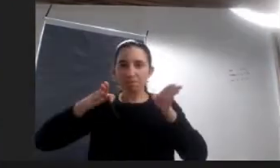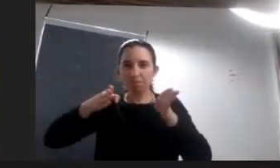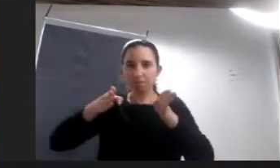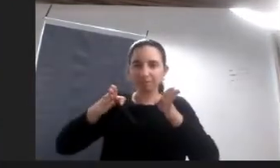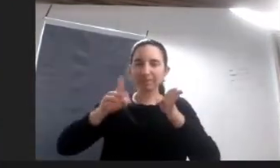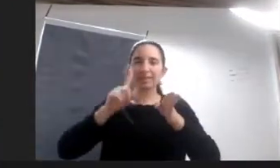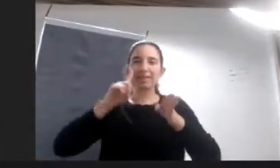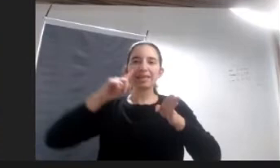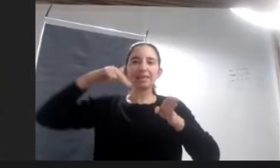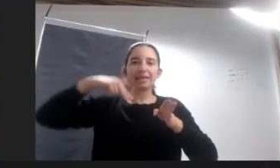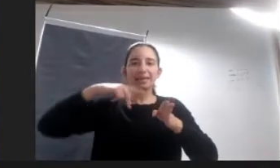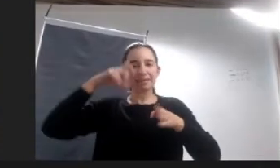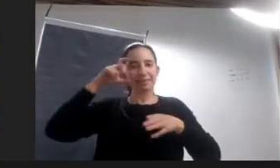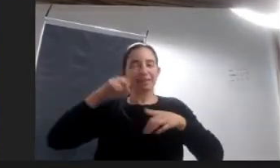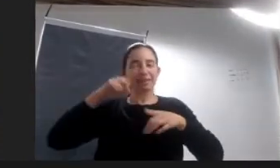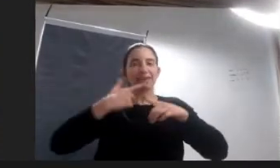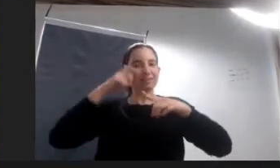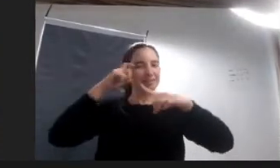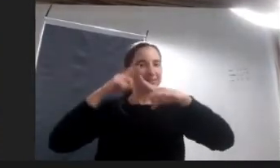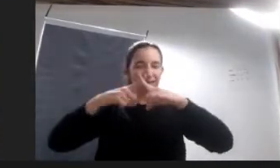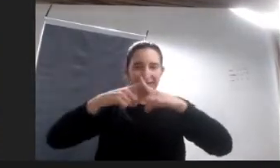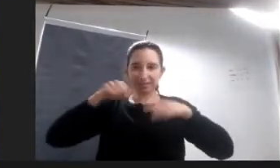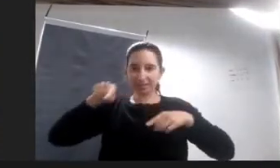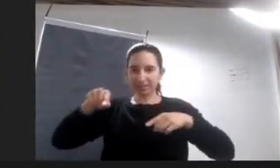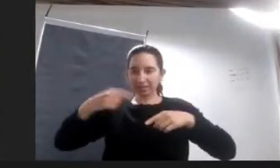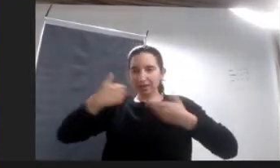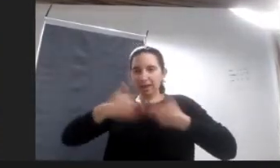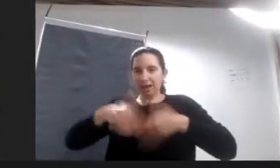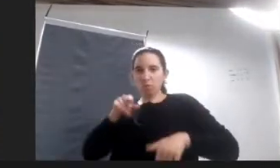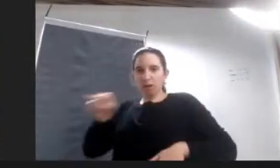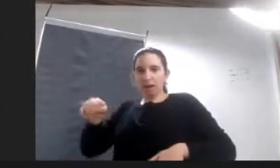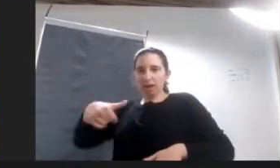cruzamos el umbral del nacimiento,